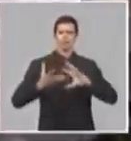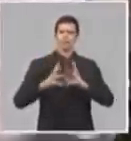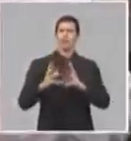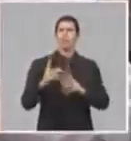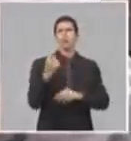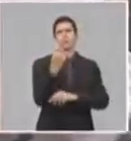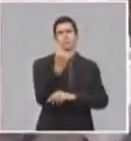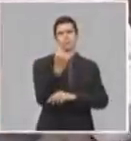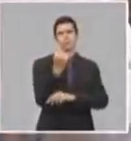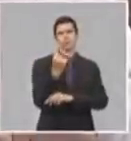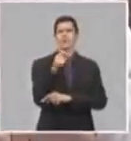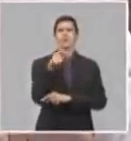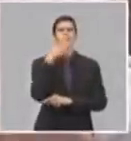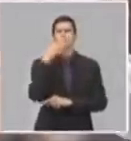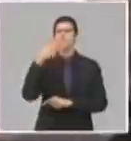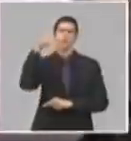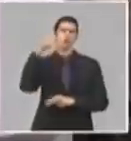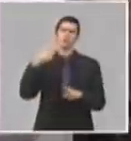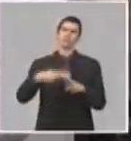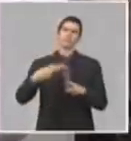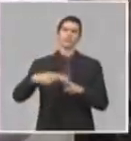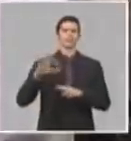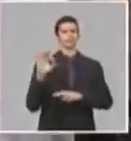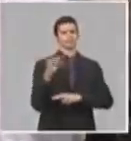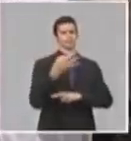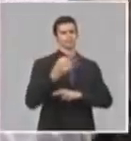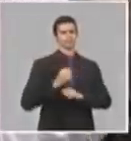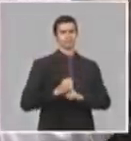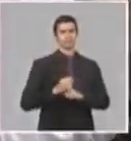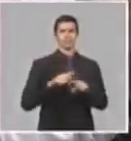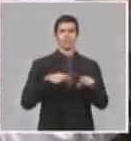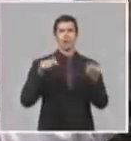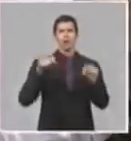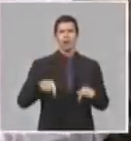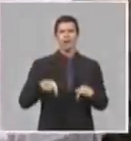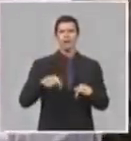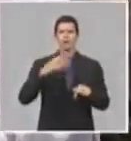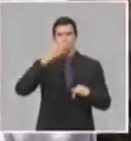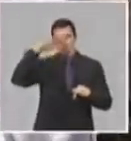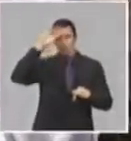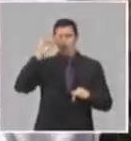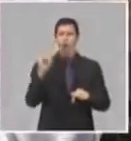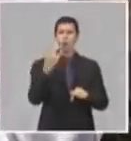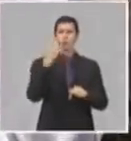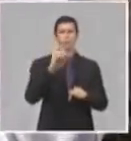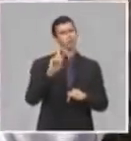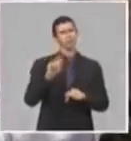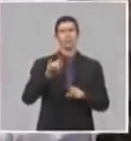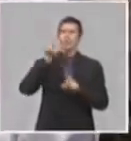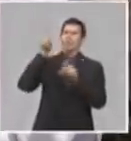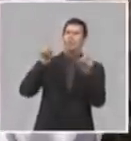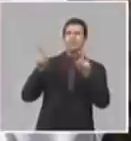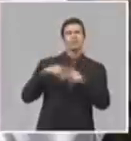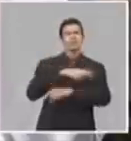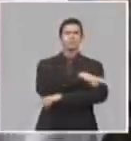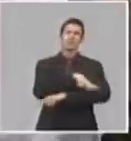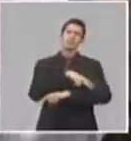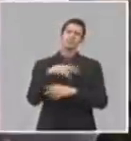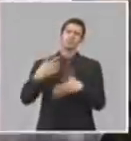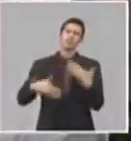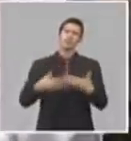que digo, no es privativa de Cuba, está también presente en el mundo. Y nosotros tenemos que crear condiciones para enfrentarnos a eso